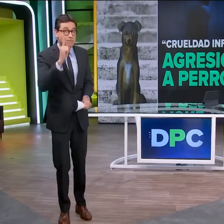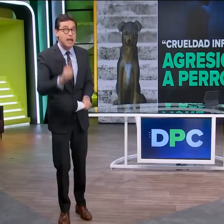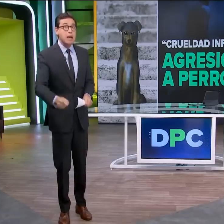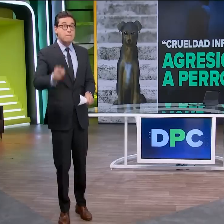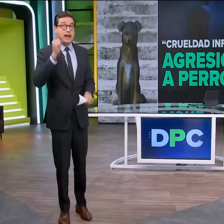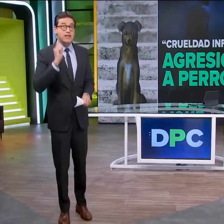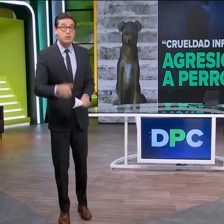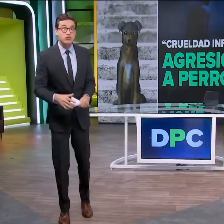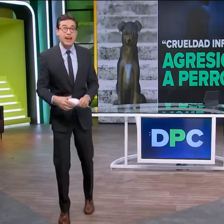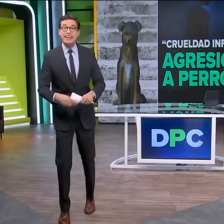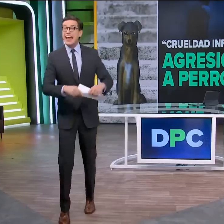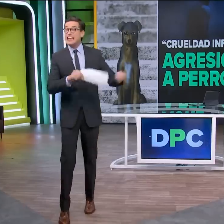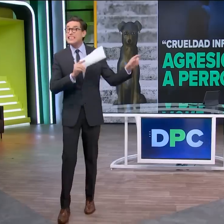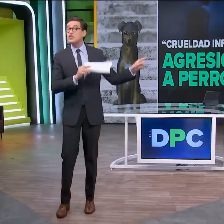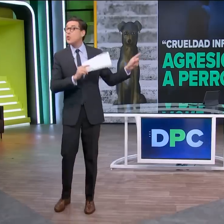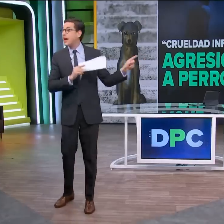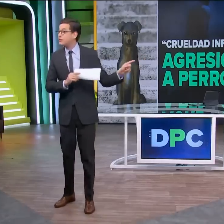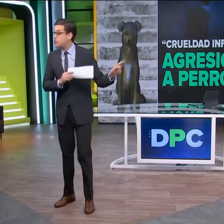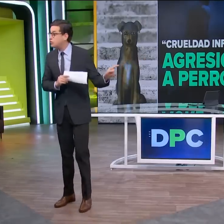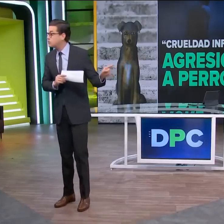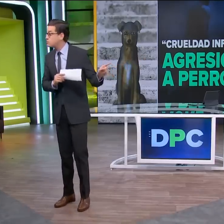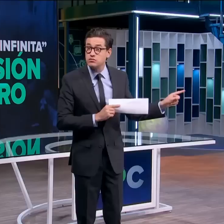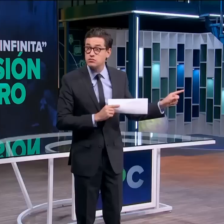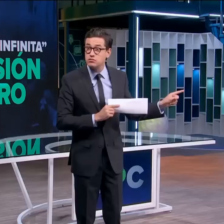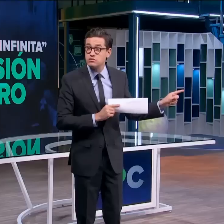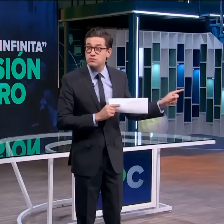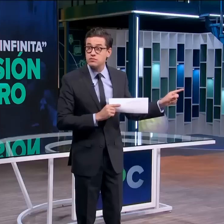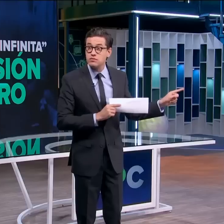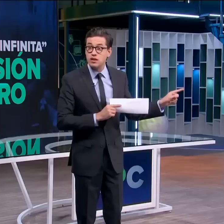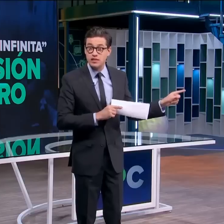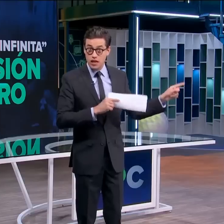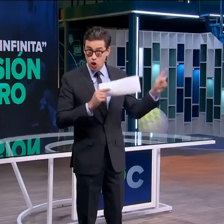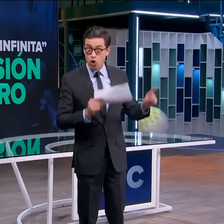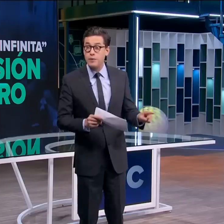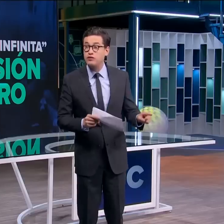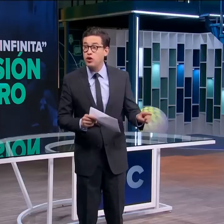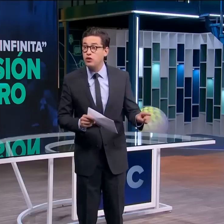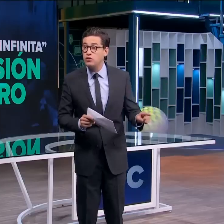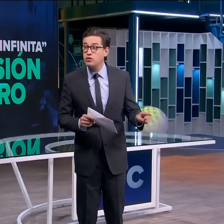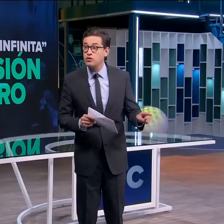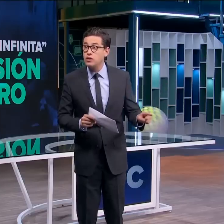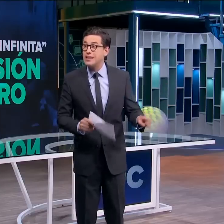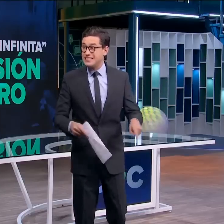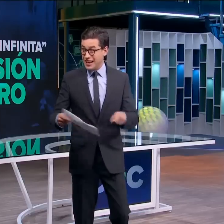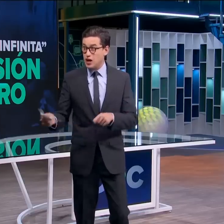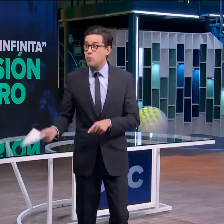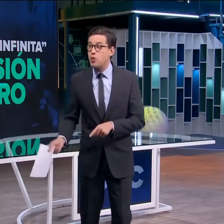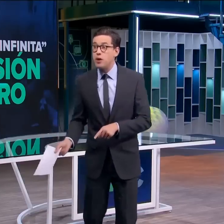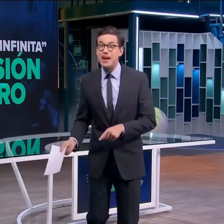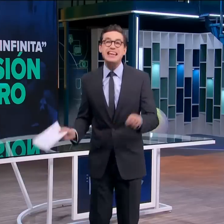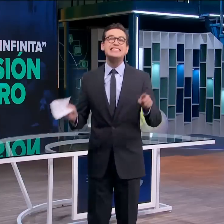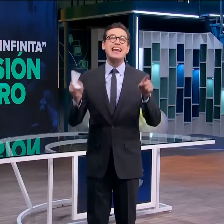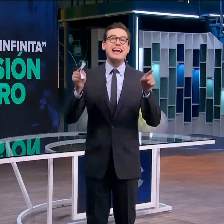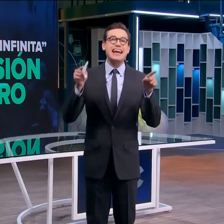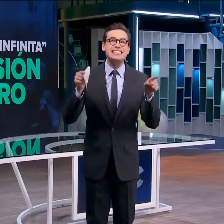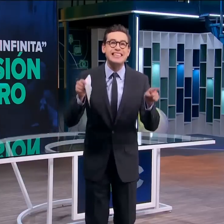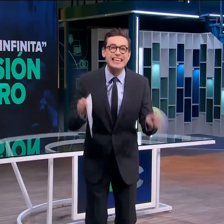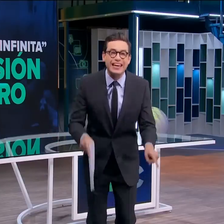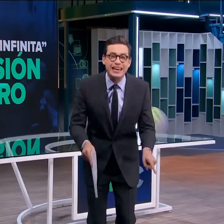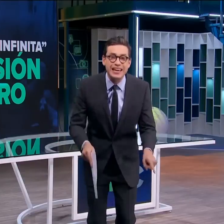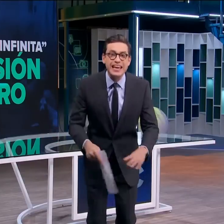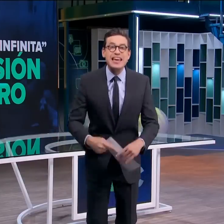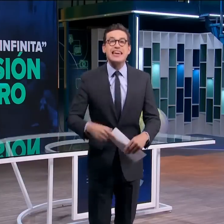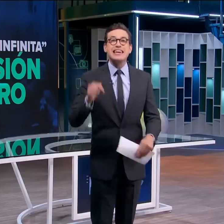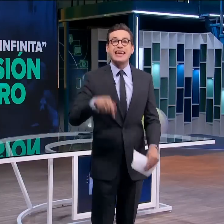chance para demostrar que ese sujeto, si lo cometió, se le compruebe y se le